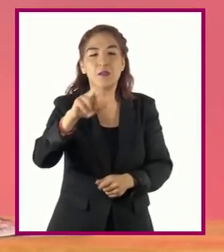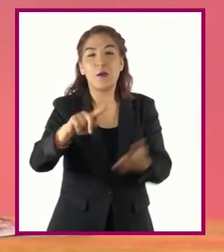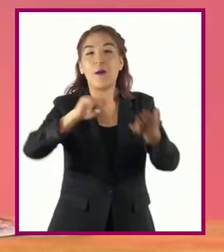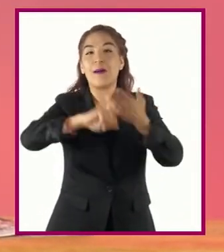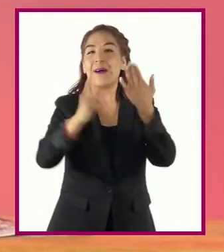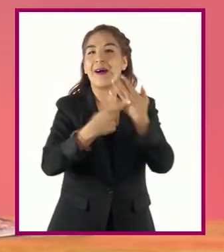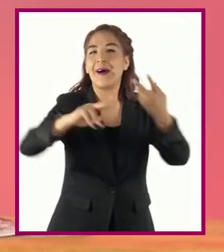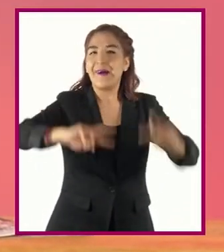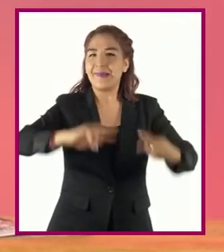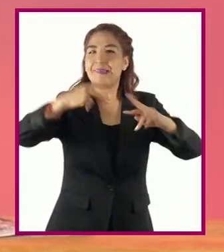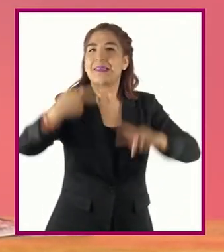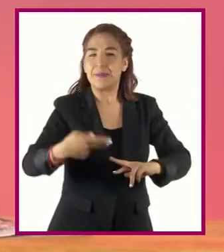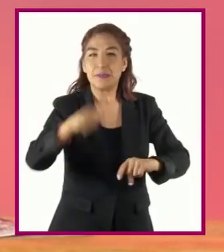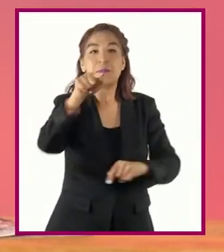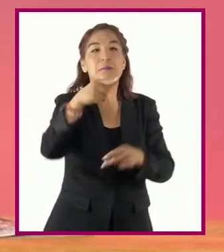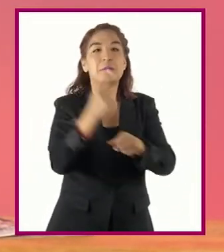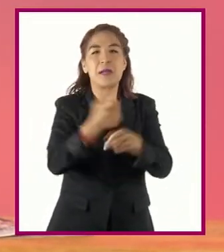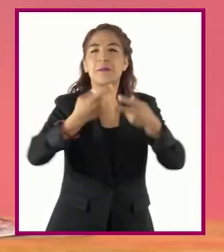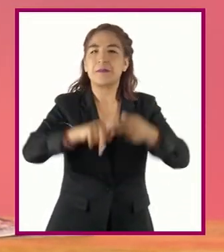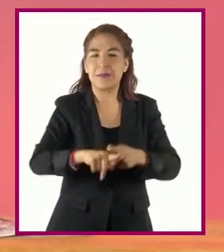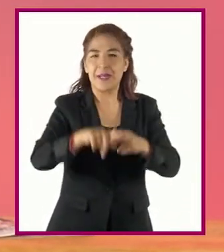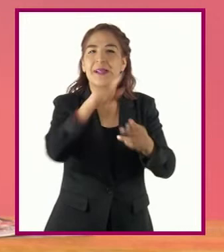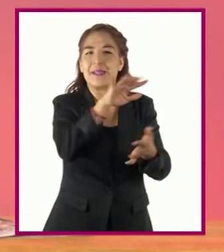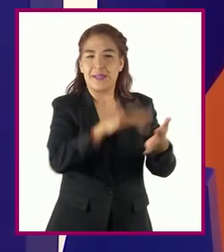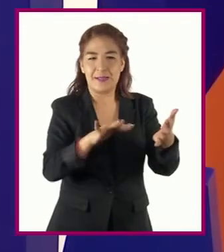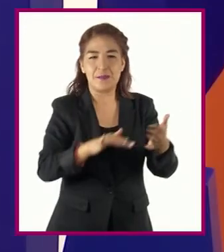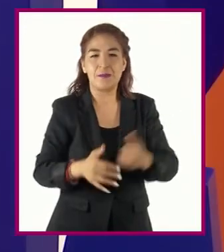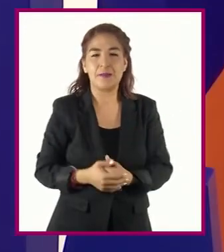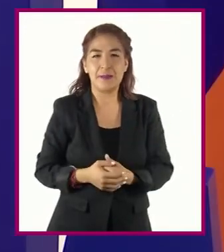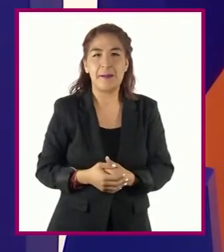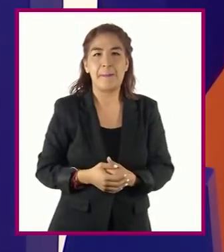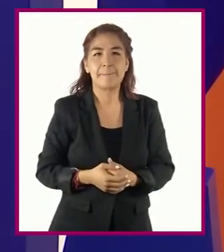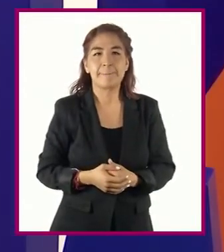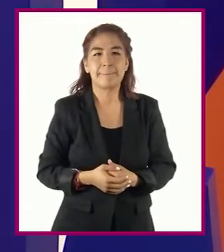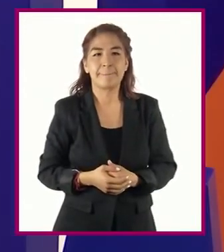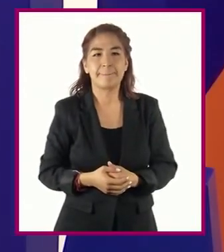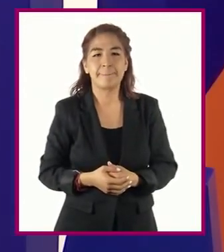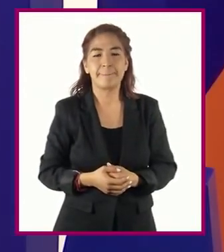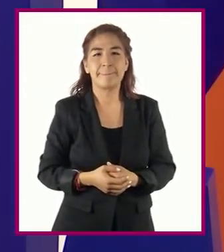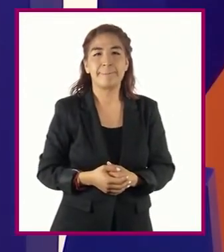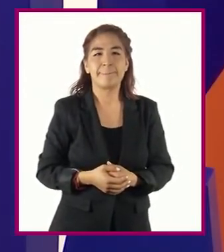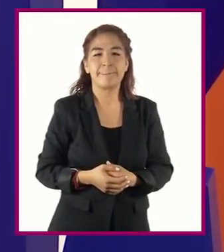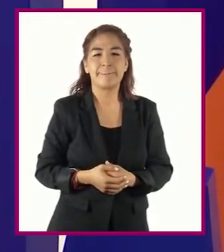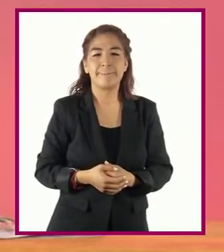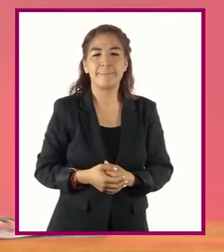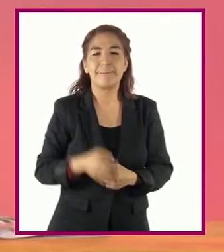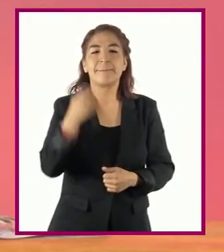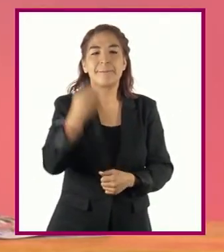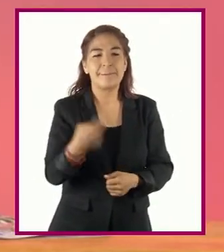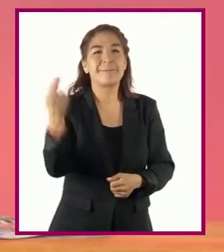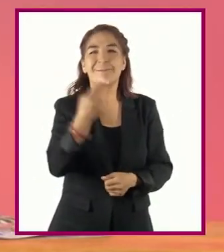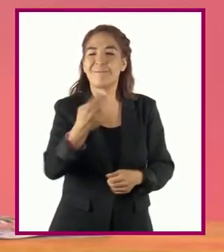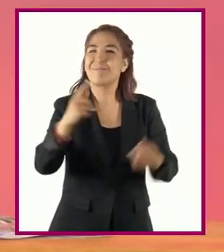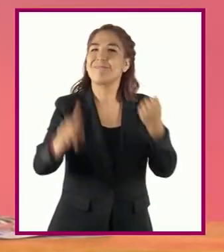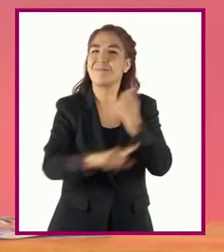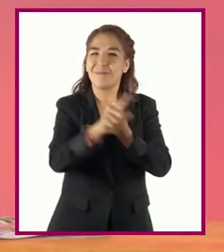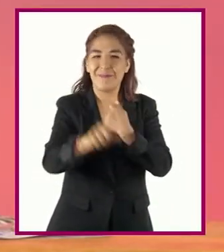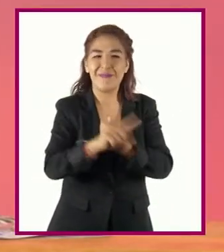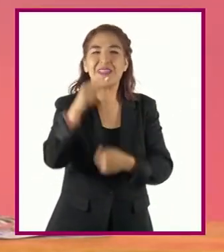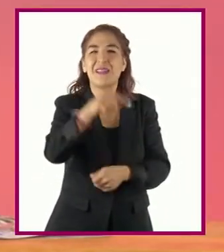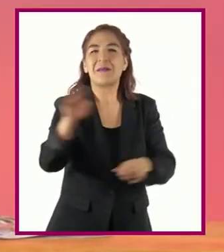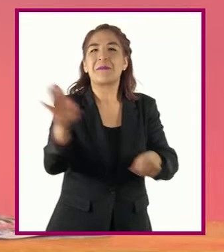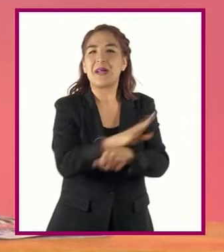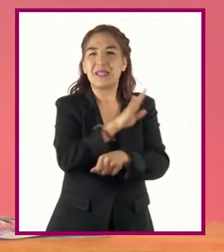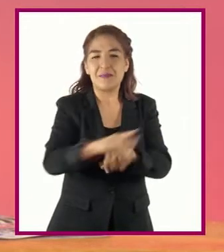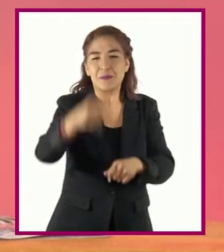adversativos. Comencemos con la lectura. Es innegable el beneficio que han traído consigo las redes sociales en el